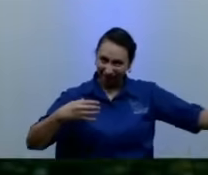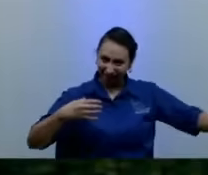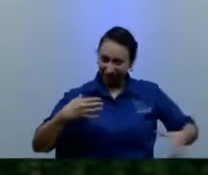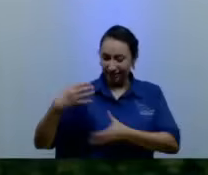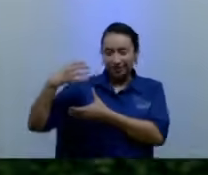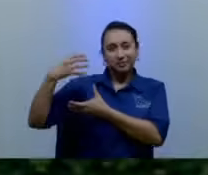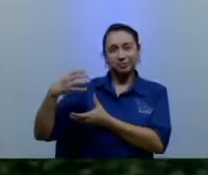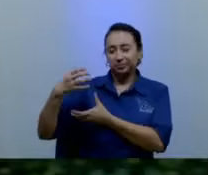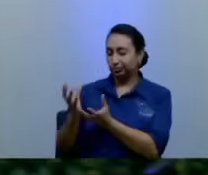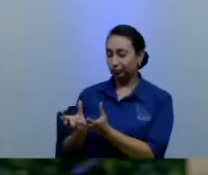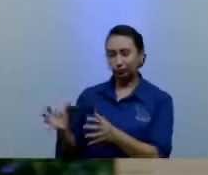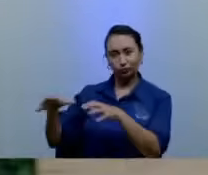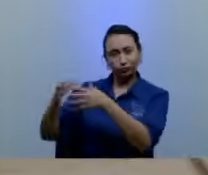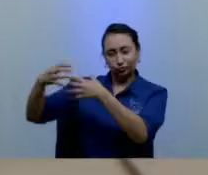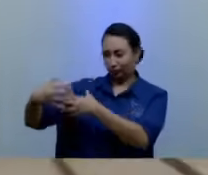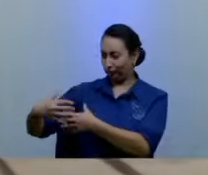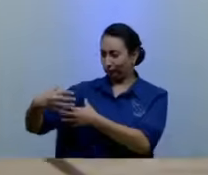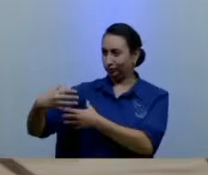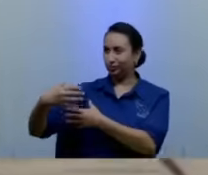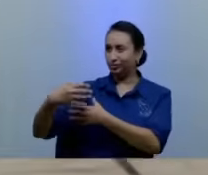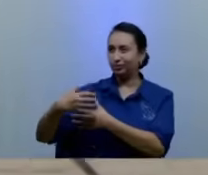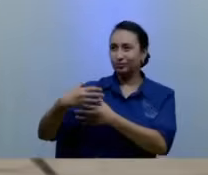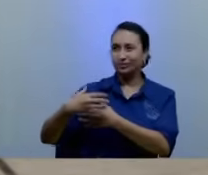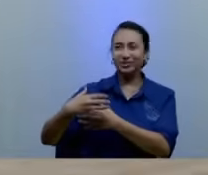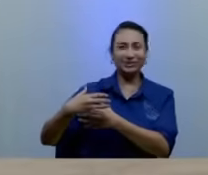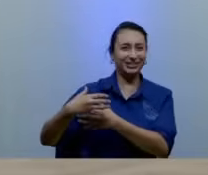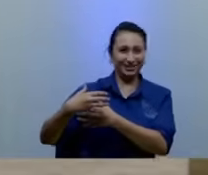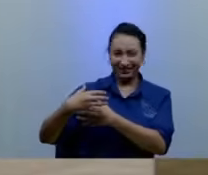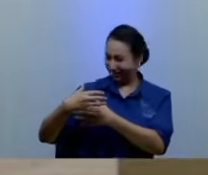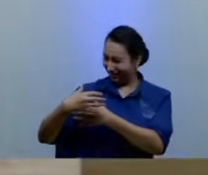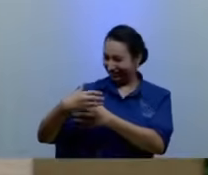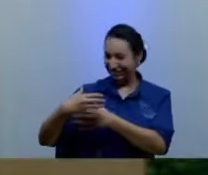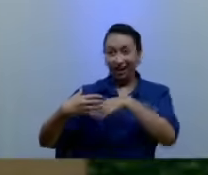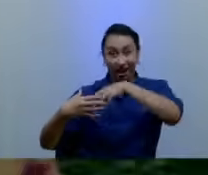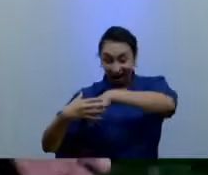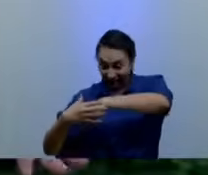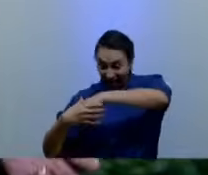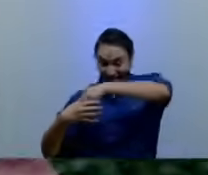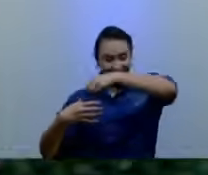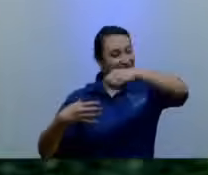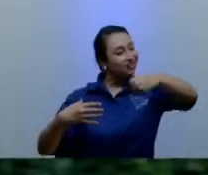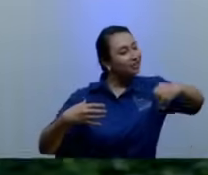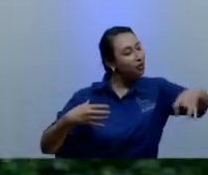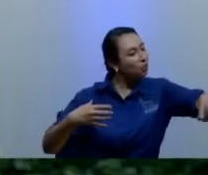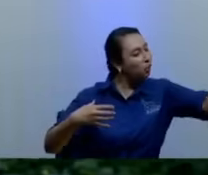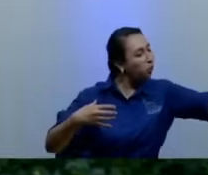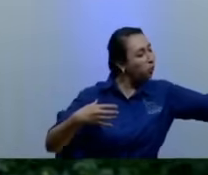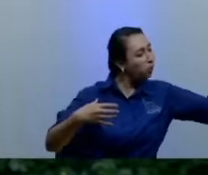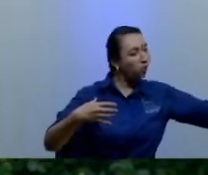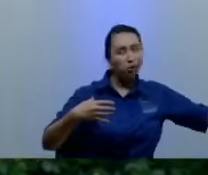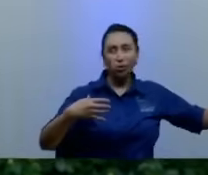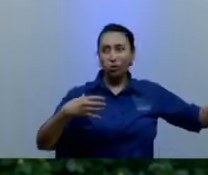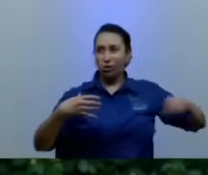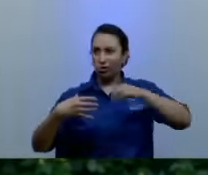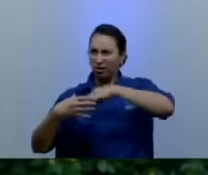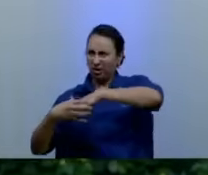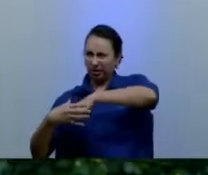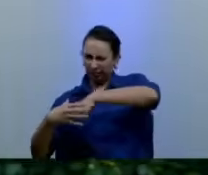Con estilo de ese turco, creo que es. Sí, yo imagino que la agarro